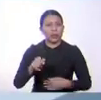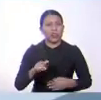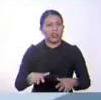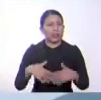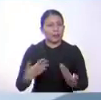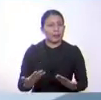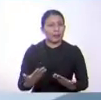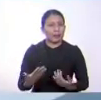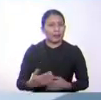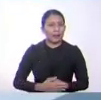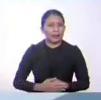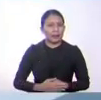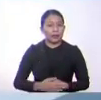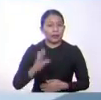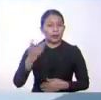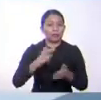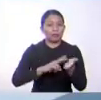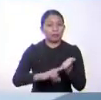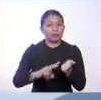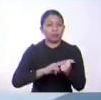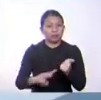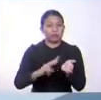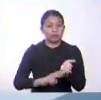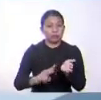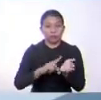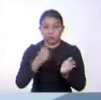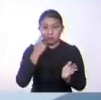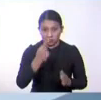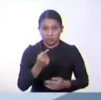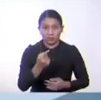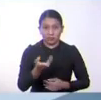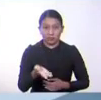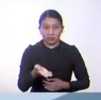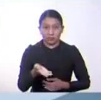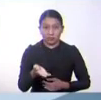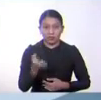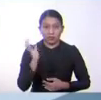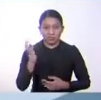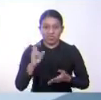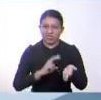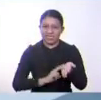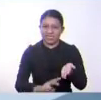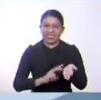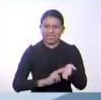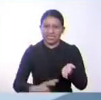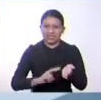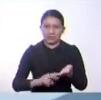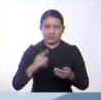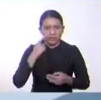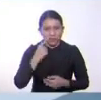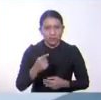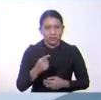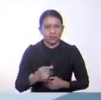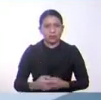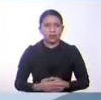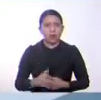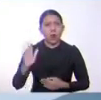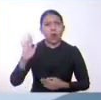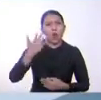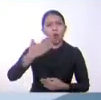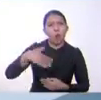en estructuras verdes y, si ustedes pueden observar, hay una característica mecánica en las hojas